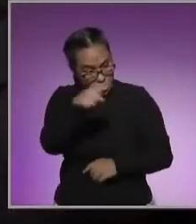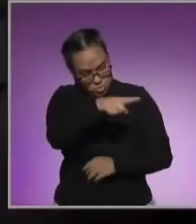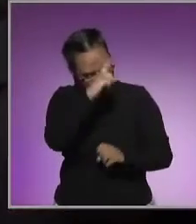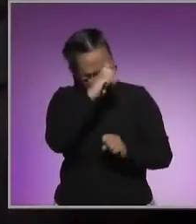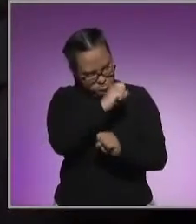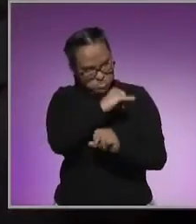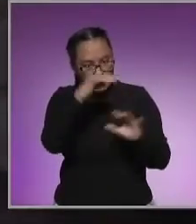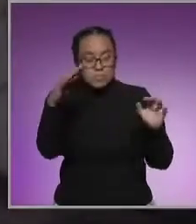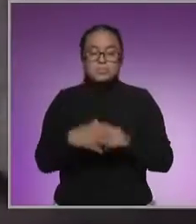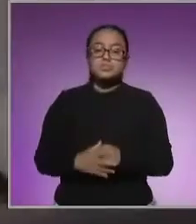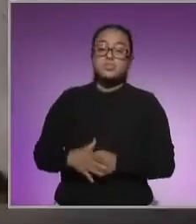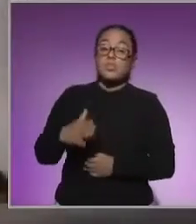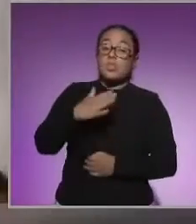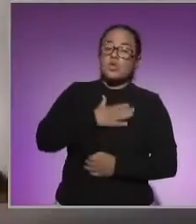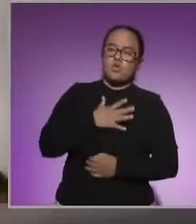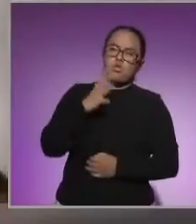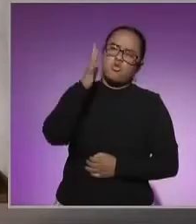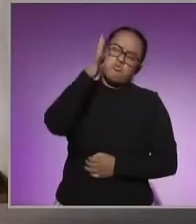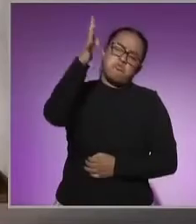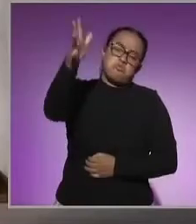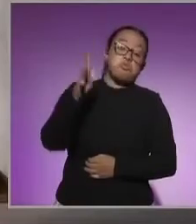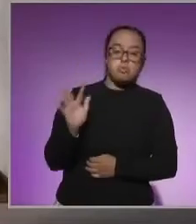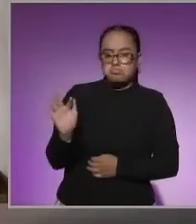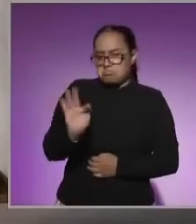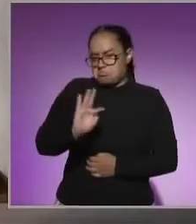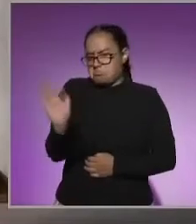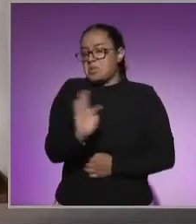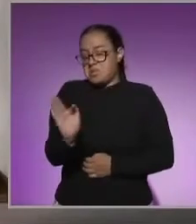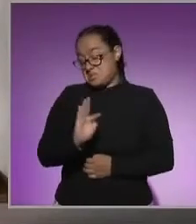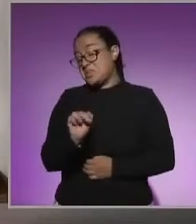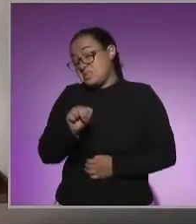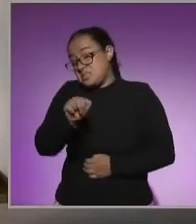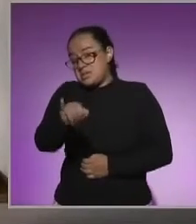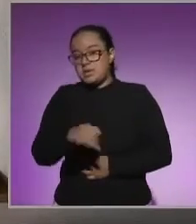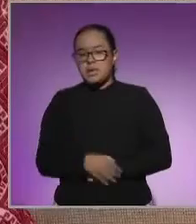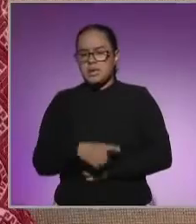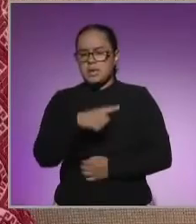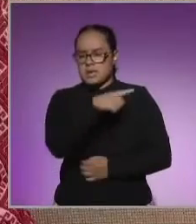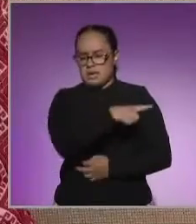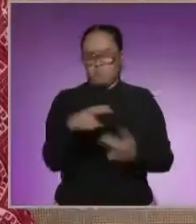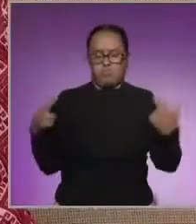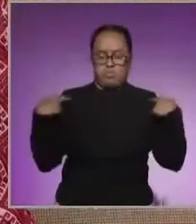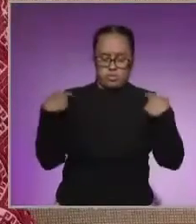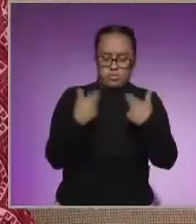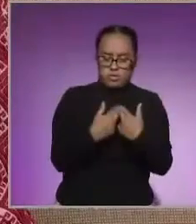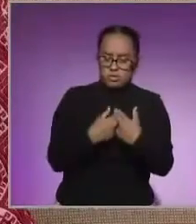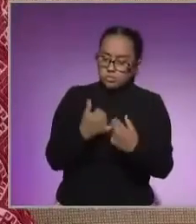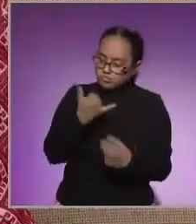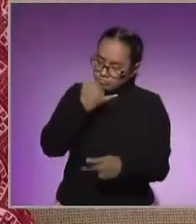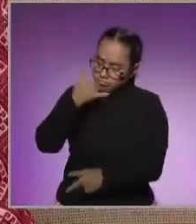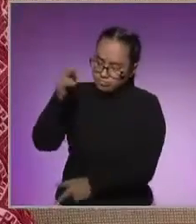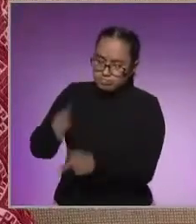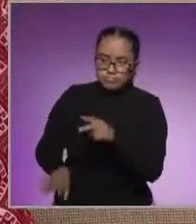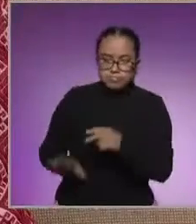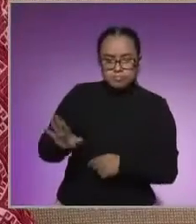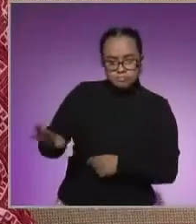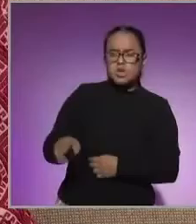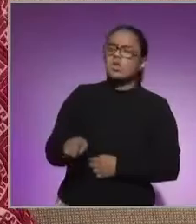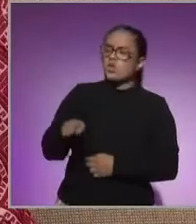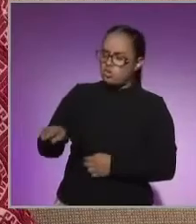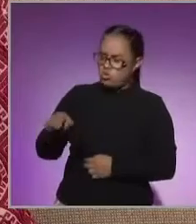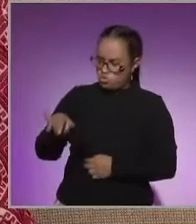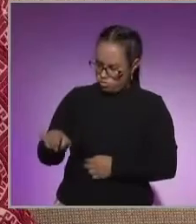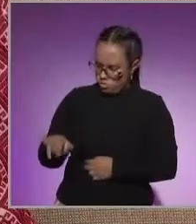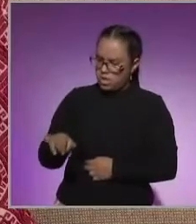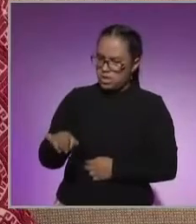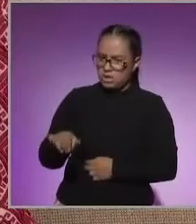yo en el futuro tal vez y entonces un profesor en ese momento me interrumpió y me dijo y sigue